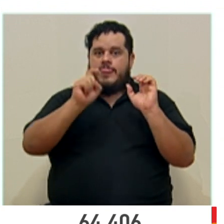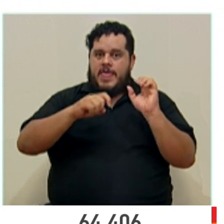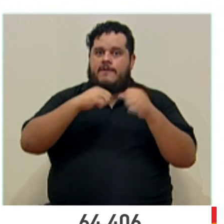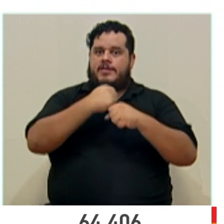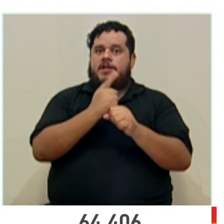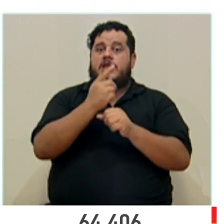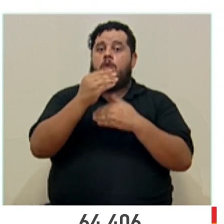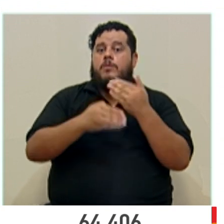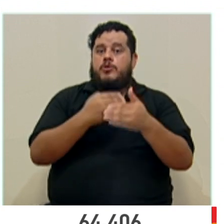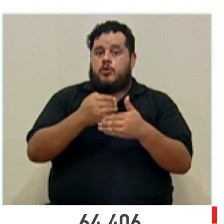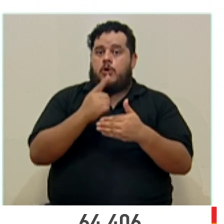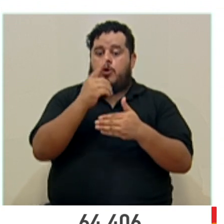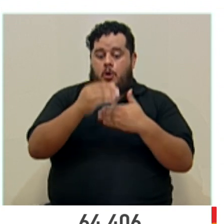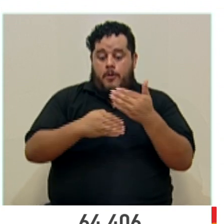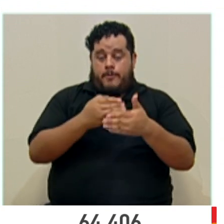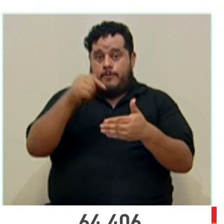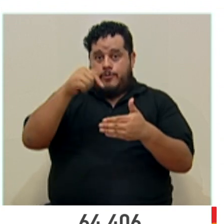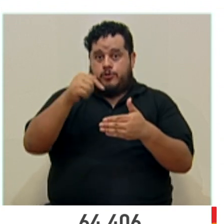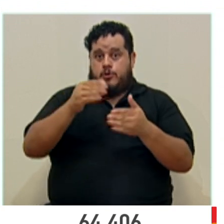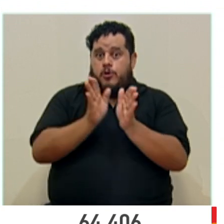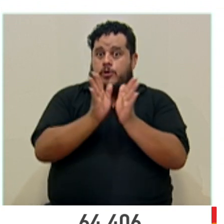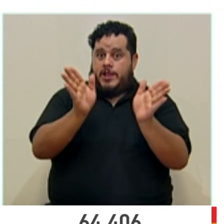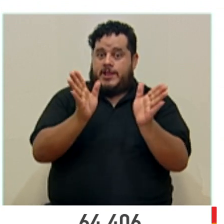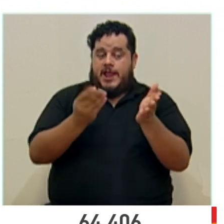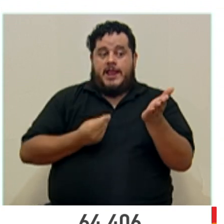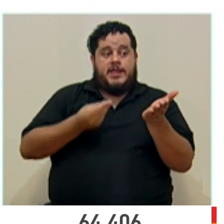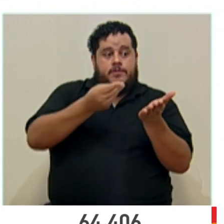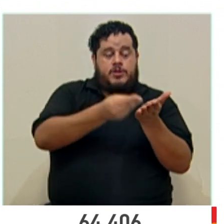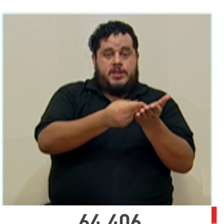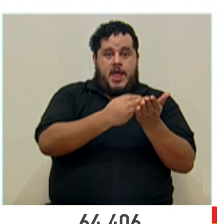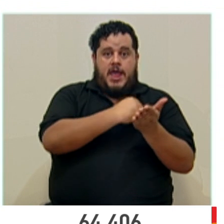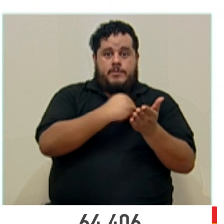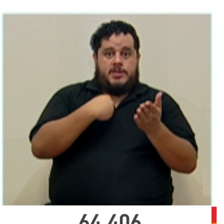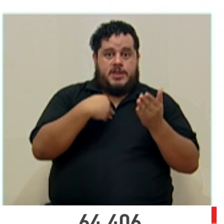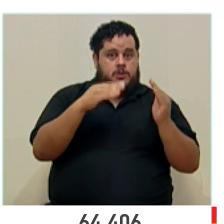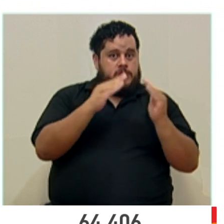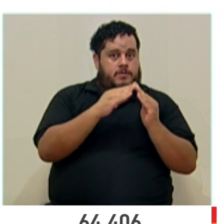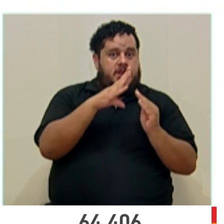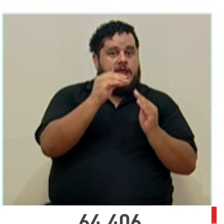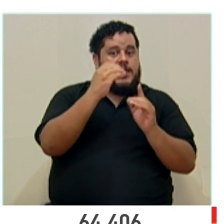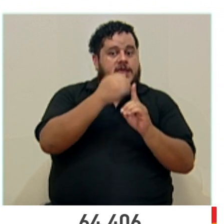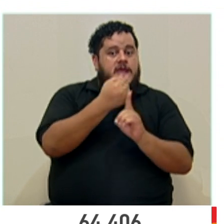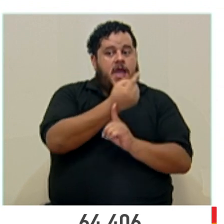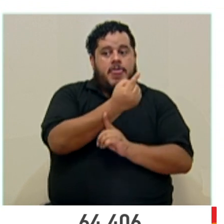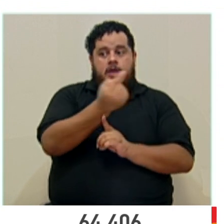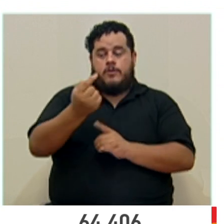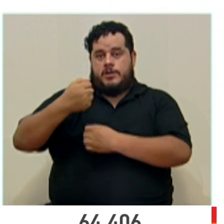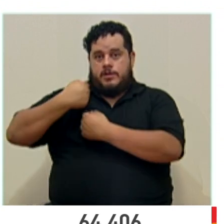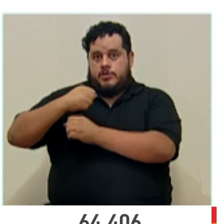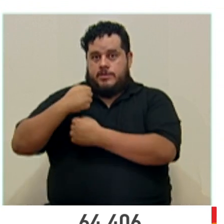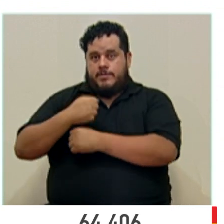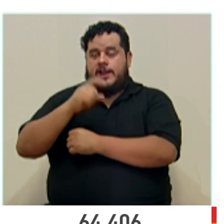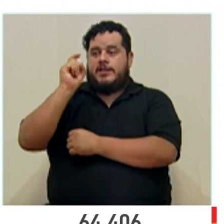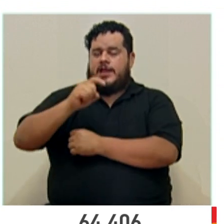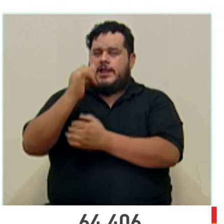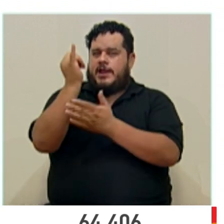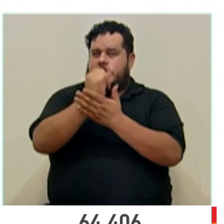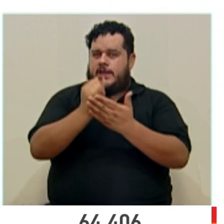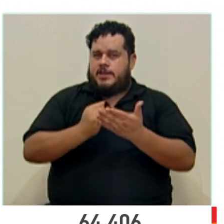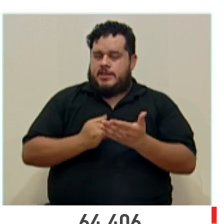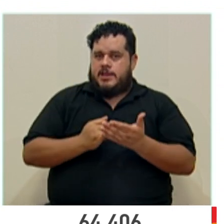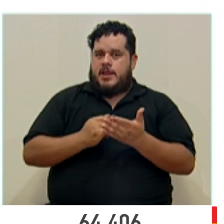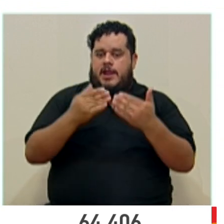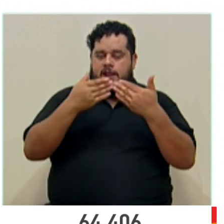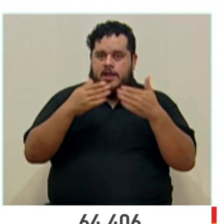un protocolo general que aportará al Ministerio de Vivienda, y cada una de las municipalidades tendrá que diseñar